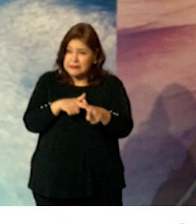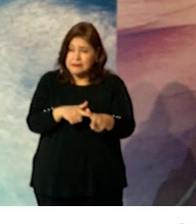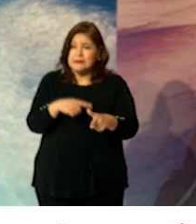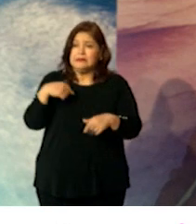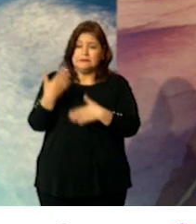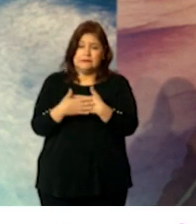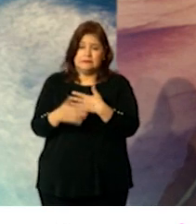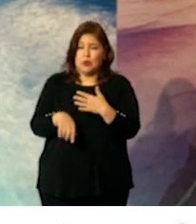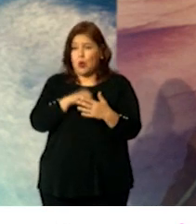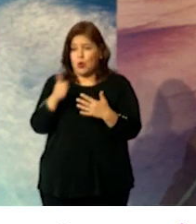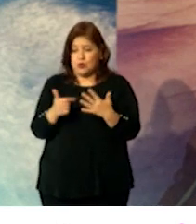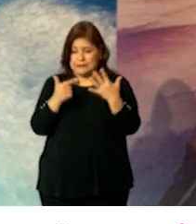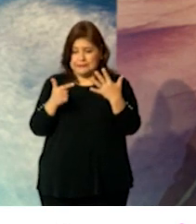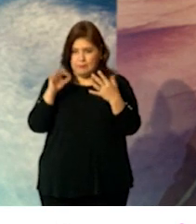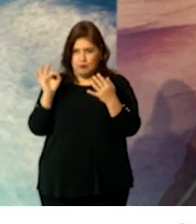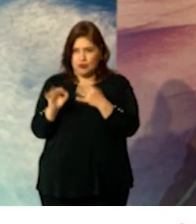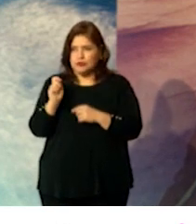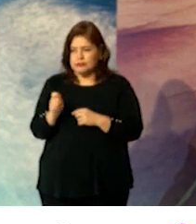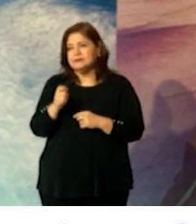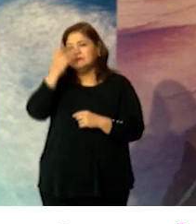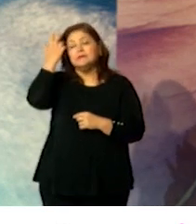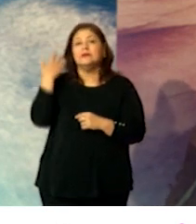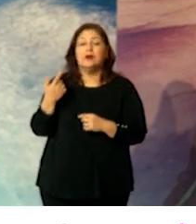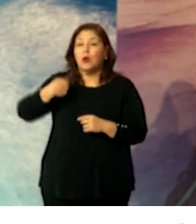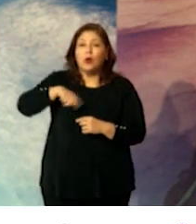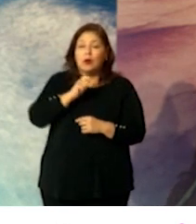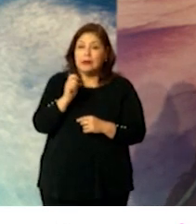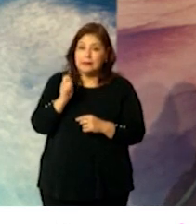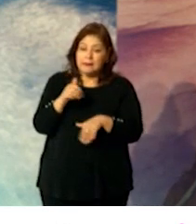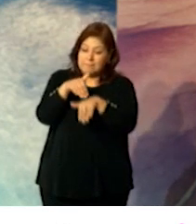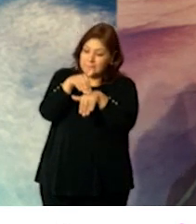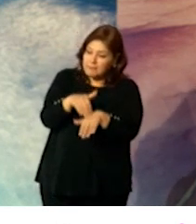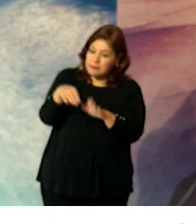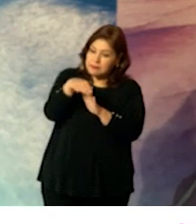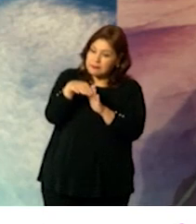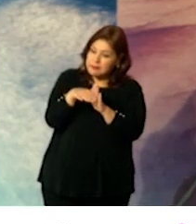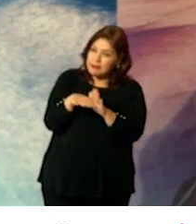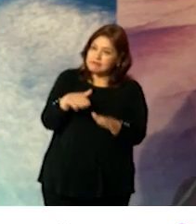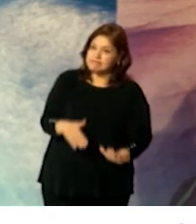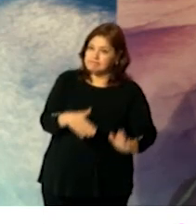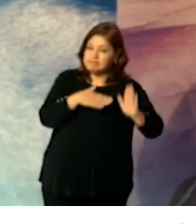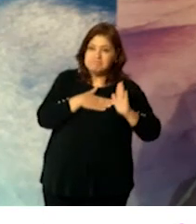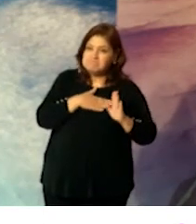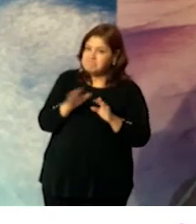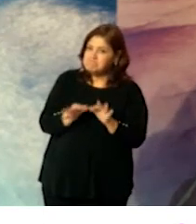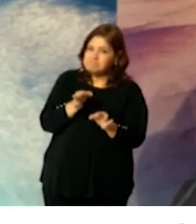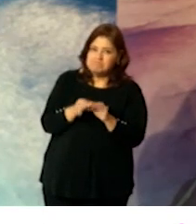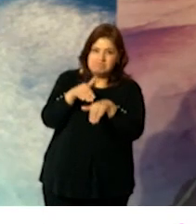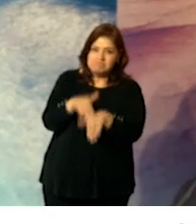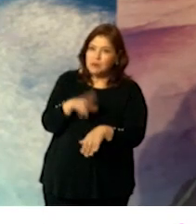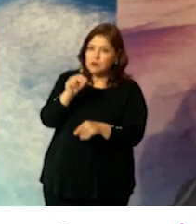séptimo punto, que es que no estamos cumpliendo los compromisos. No se van a poder cumplir los